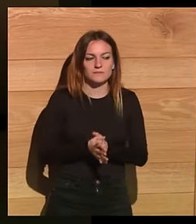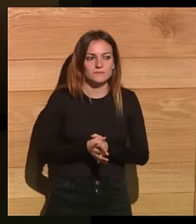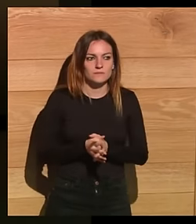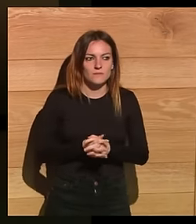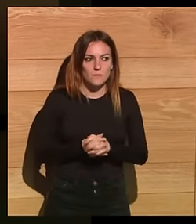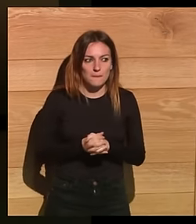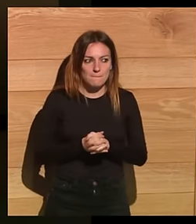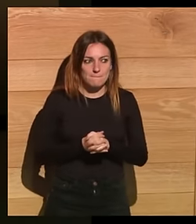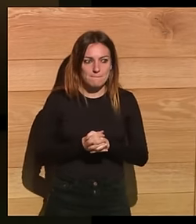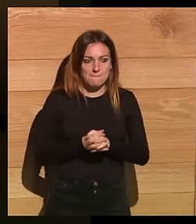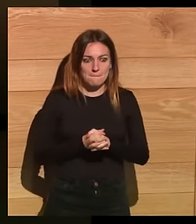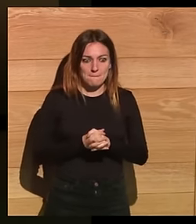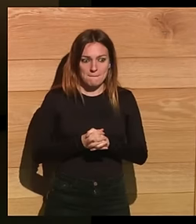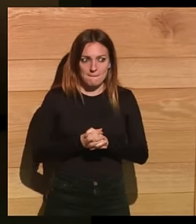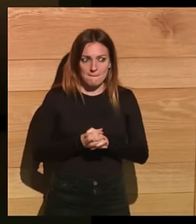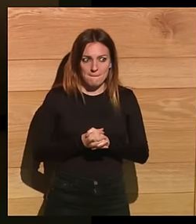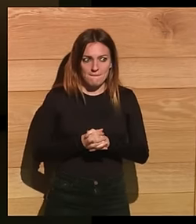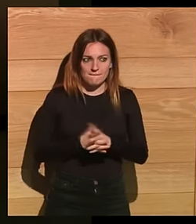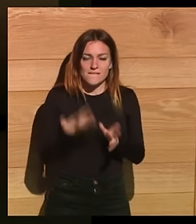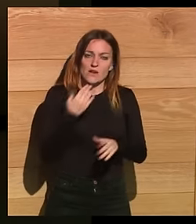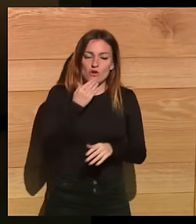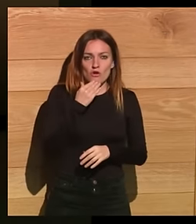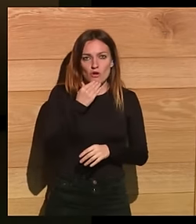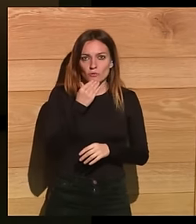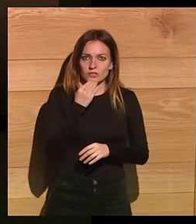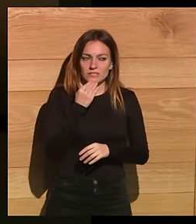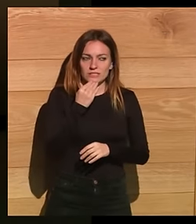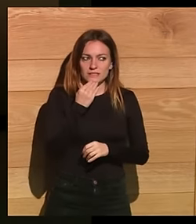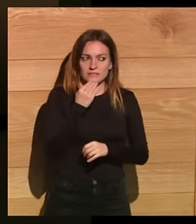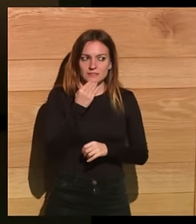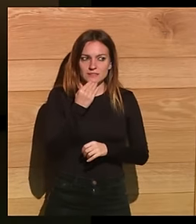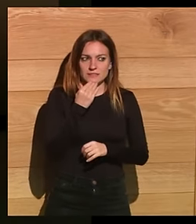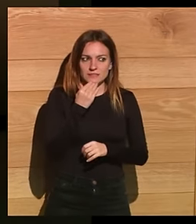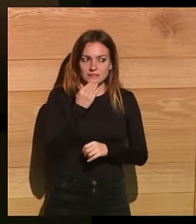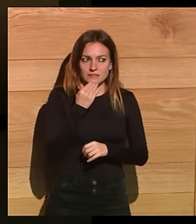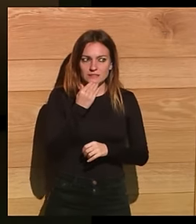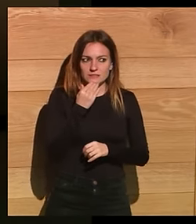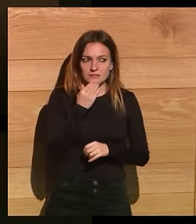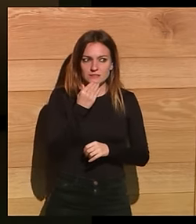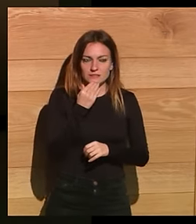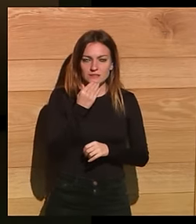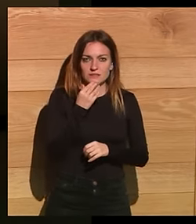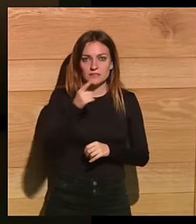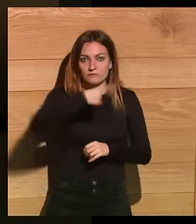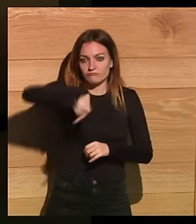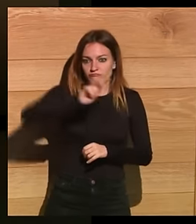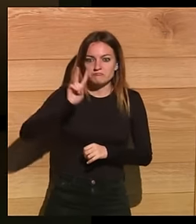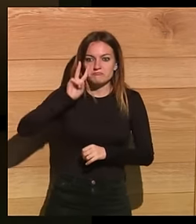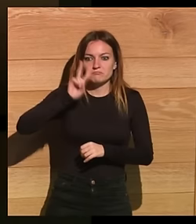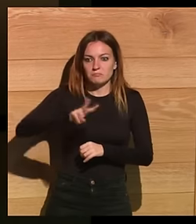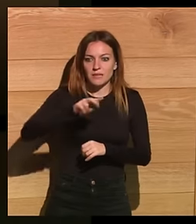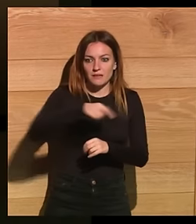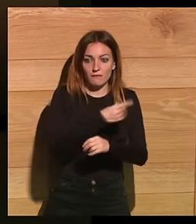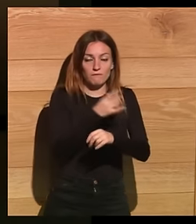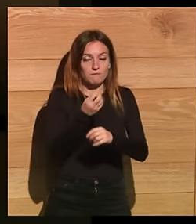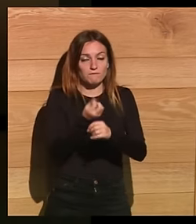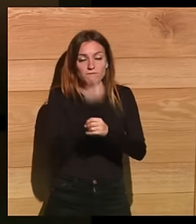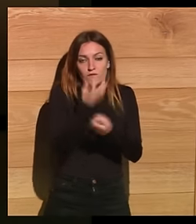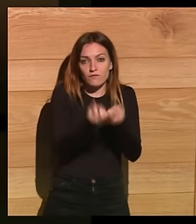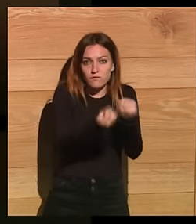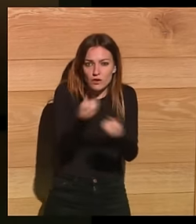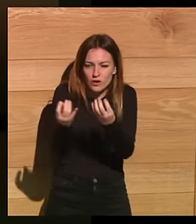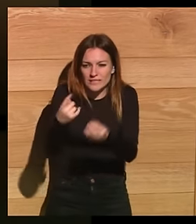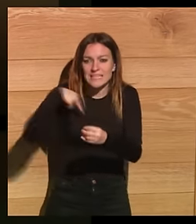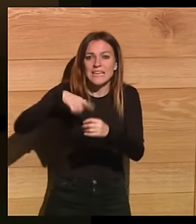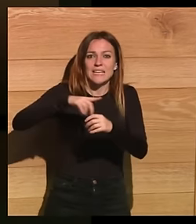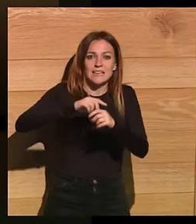cerebro. Es como si estuviéramos viendo una huerta desde el espacio, quieres ver dónde